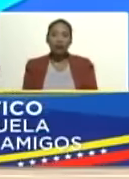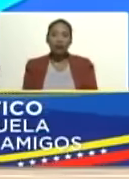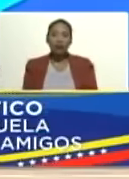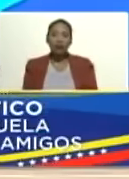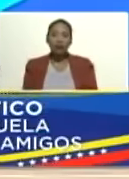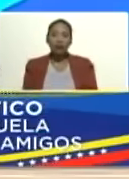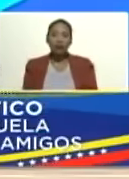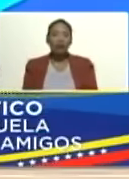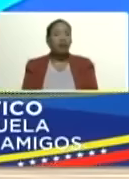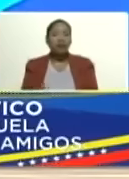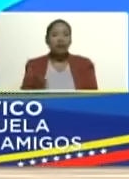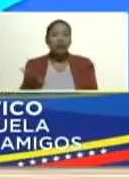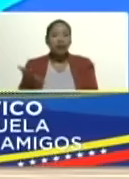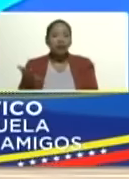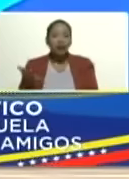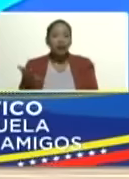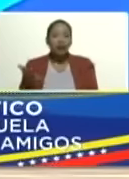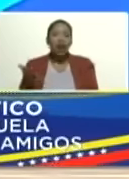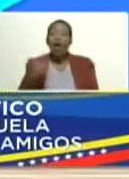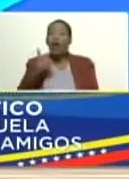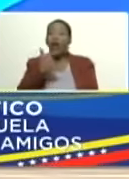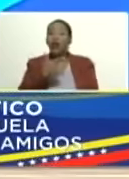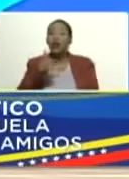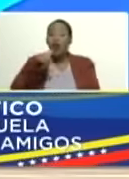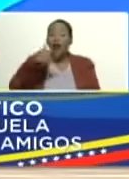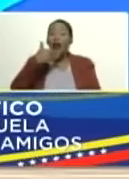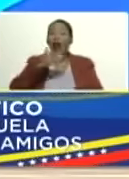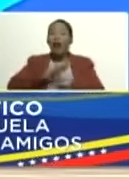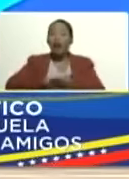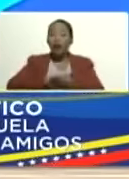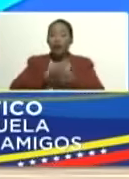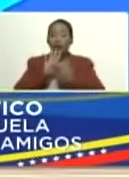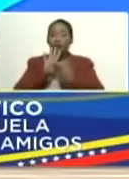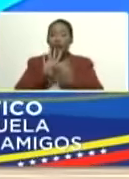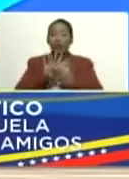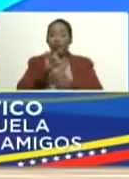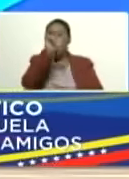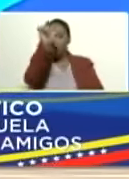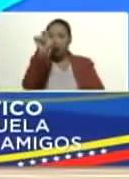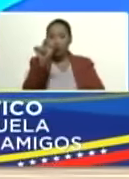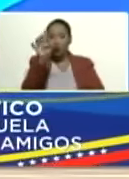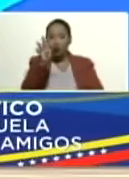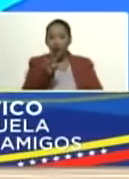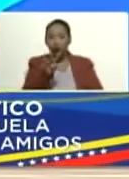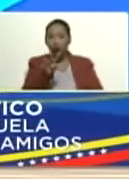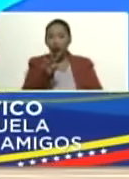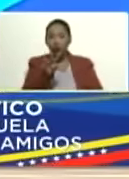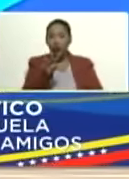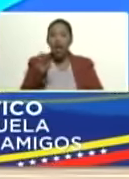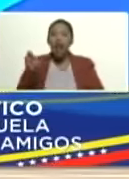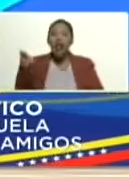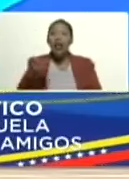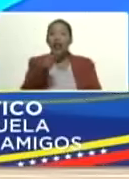que es, como lo dice esta carta, del Esequibo, río